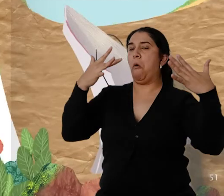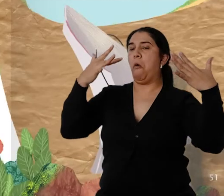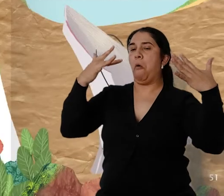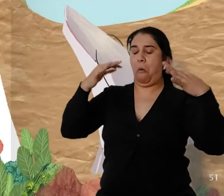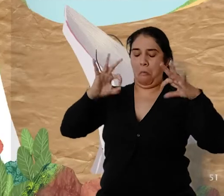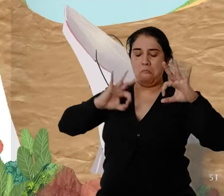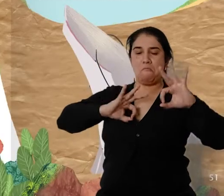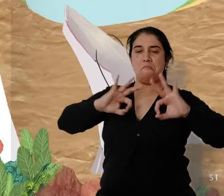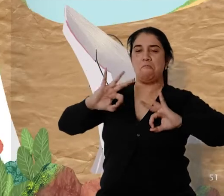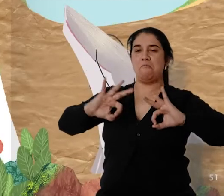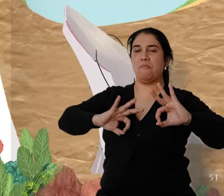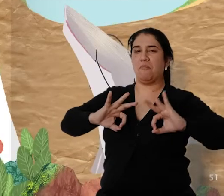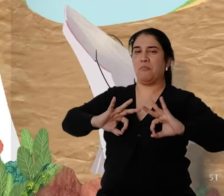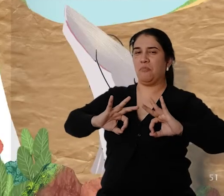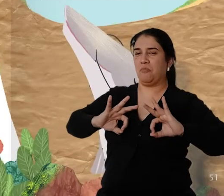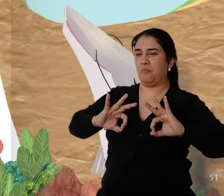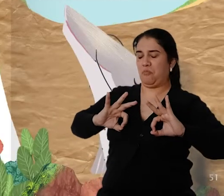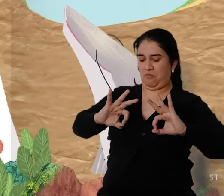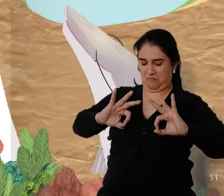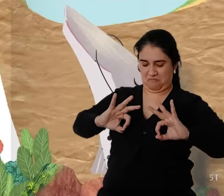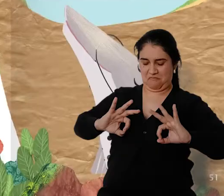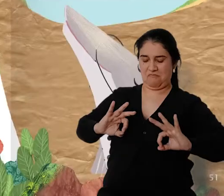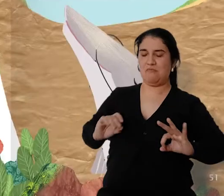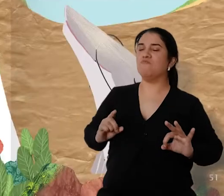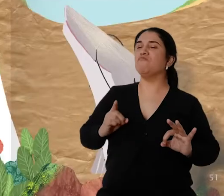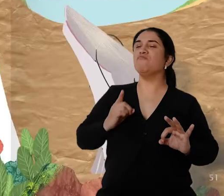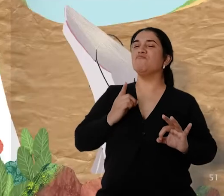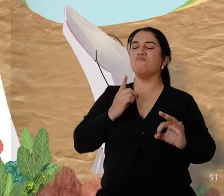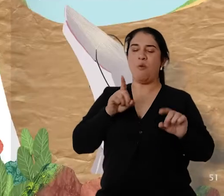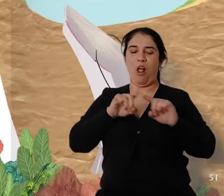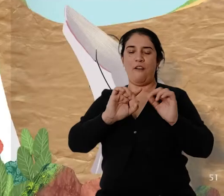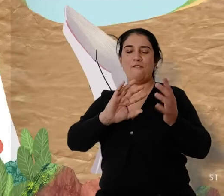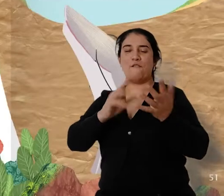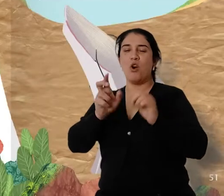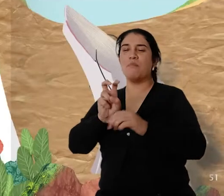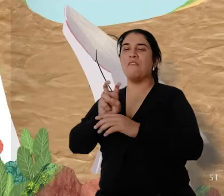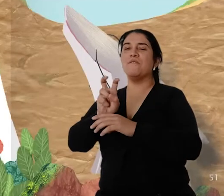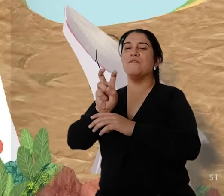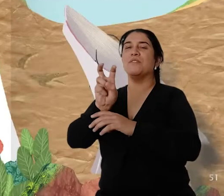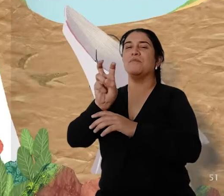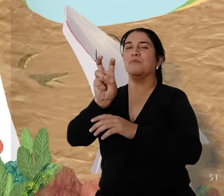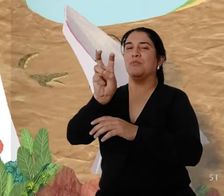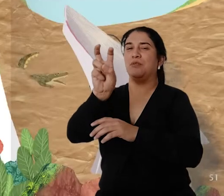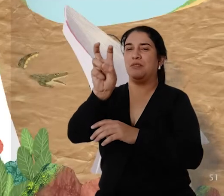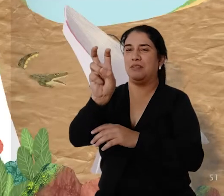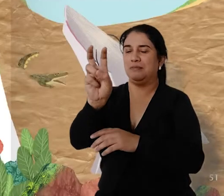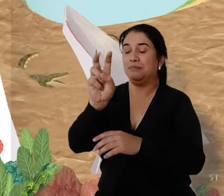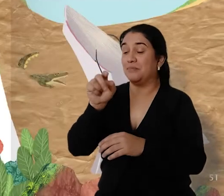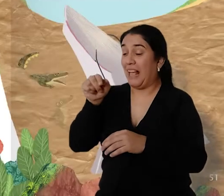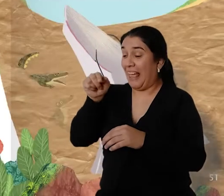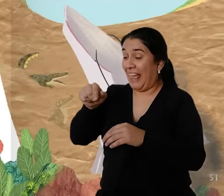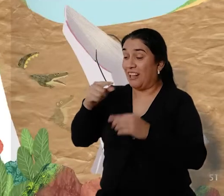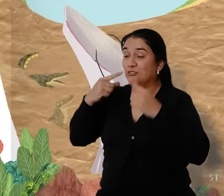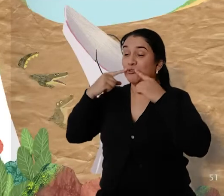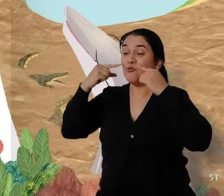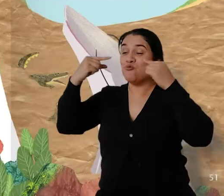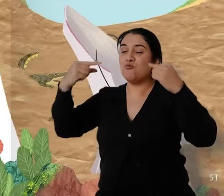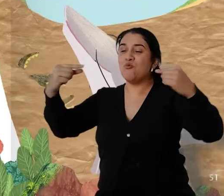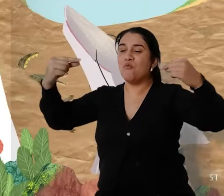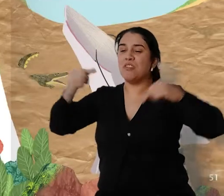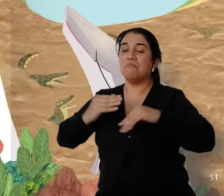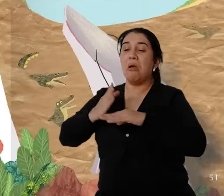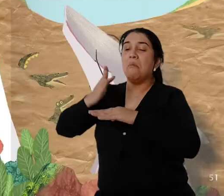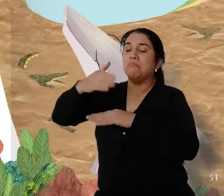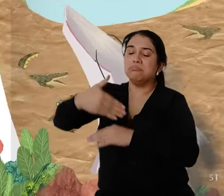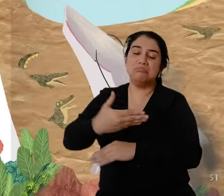las manchas oscuras que tiene se parecen a las de una víbora, el surubí nadó 1 hora pasando y repasando ante